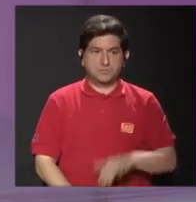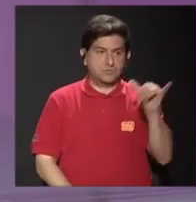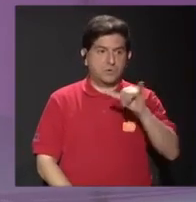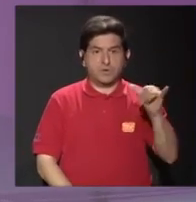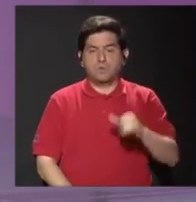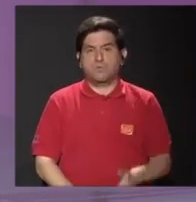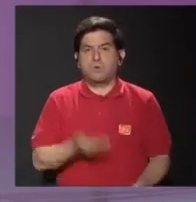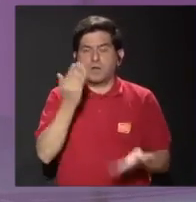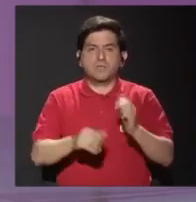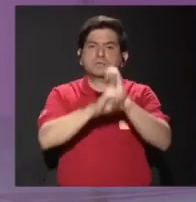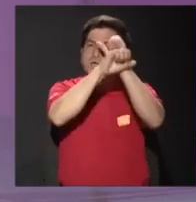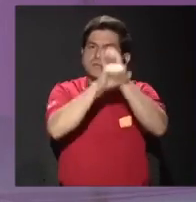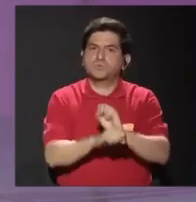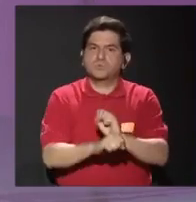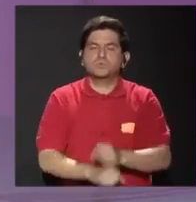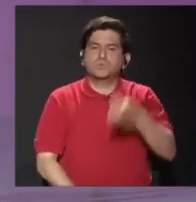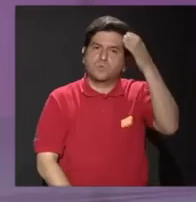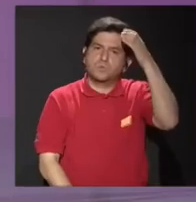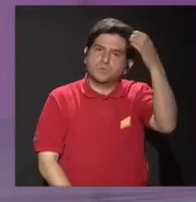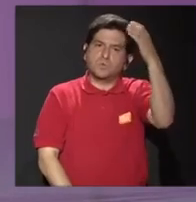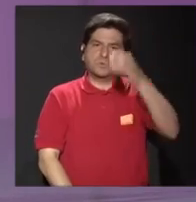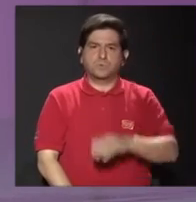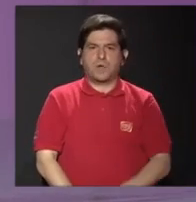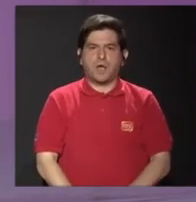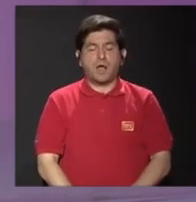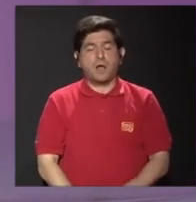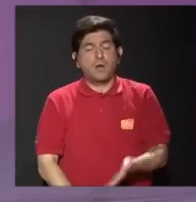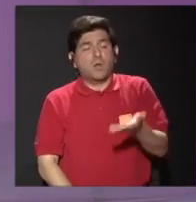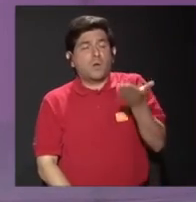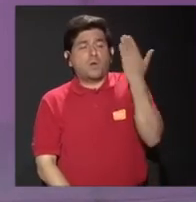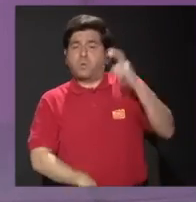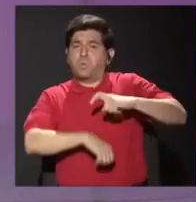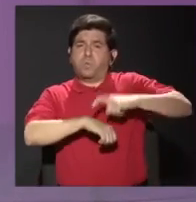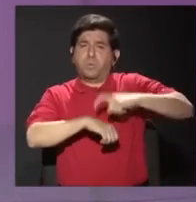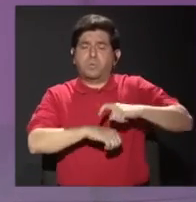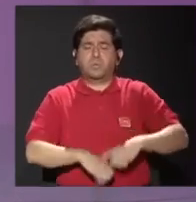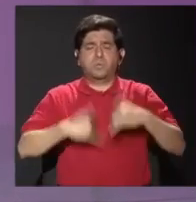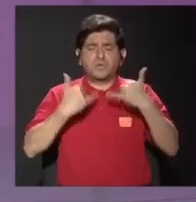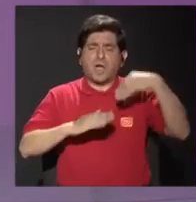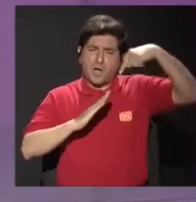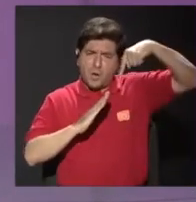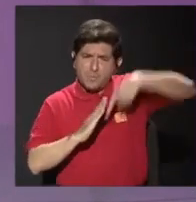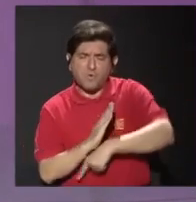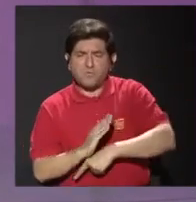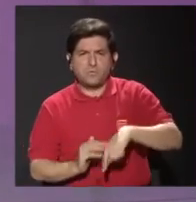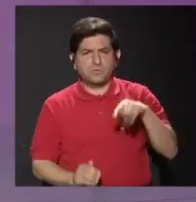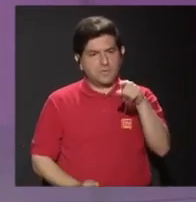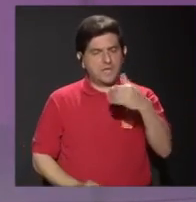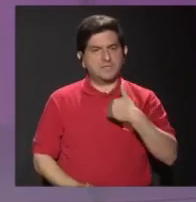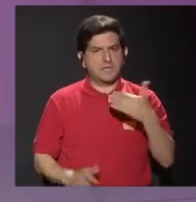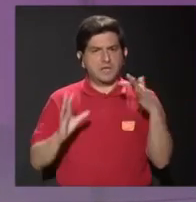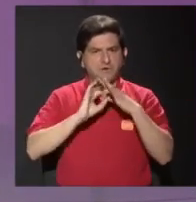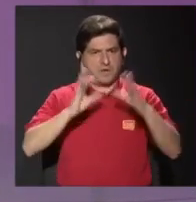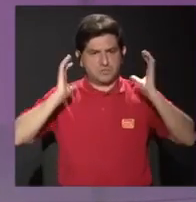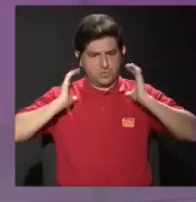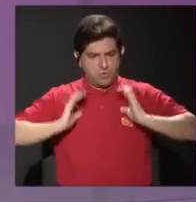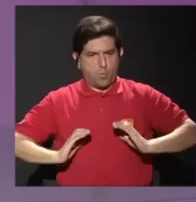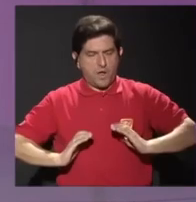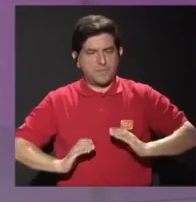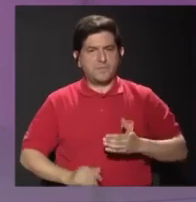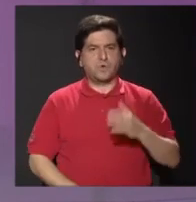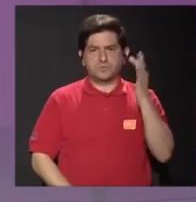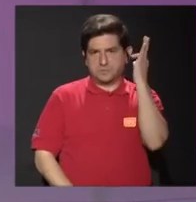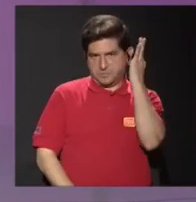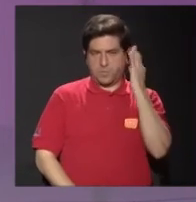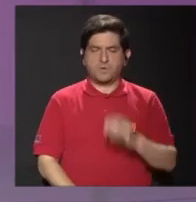otras costumbres culturales ancestrales arraigadas que tienen que ver siempre con los cuerpos de nosotras